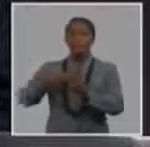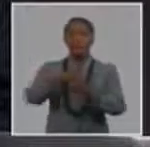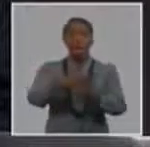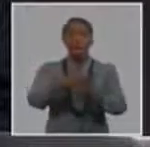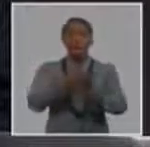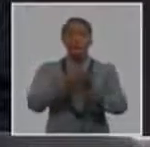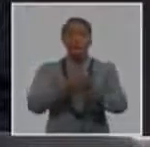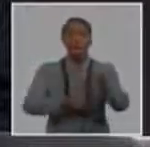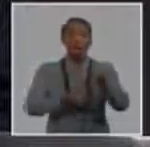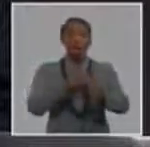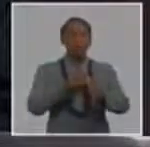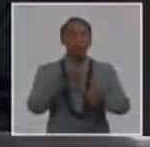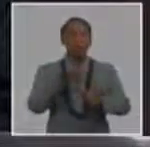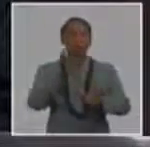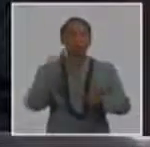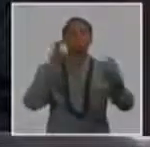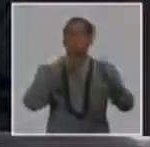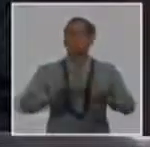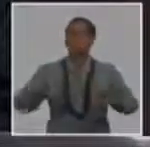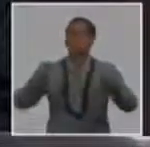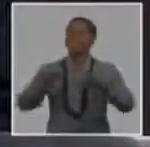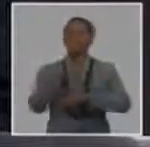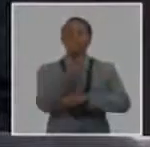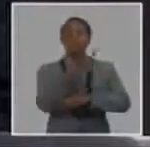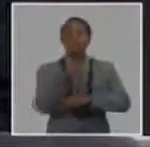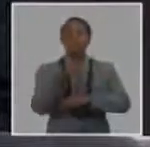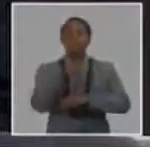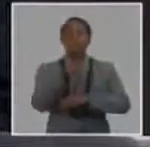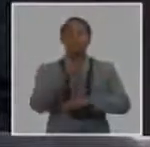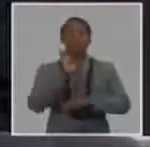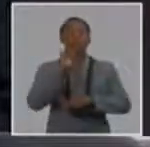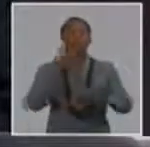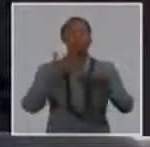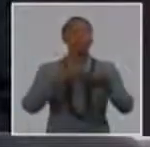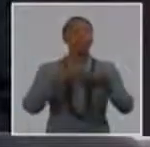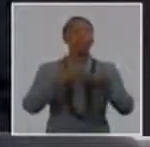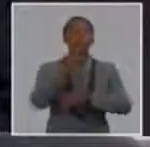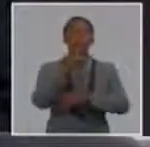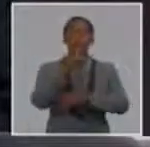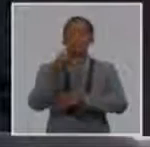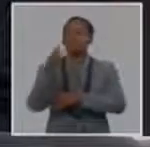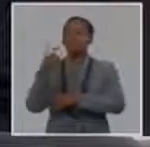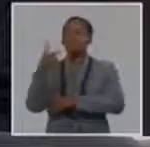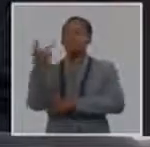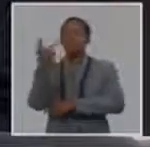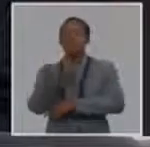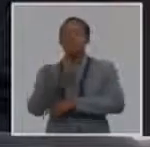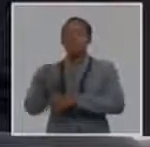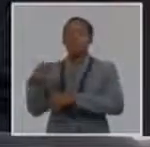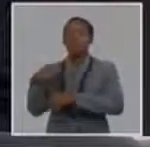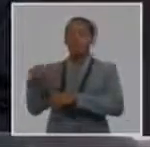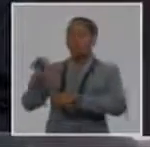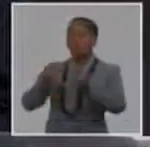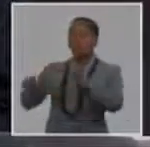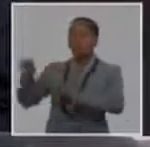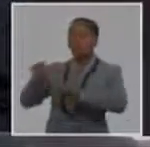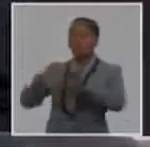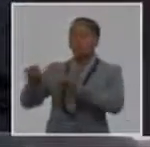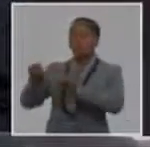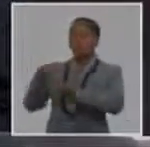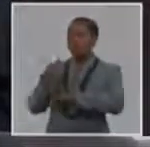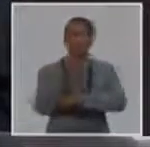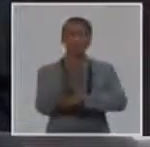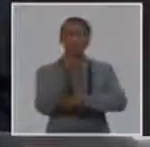esos incluso presentaron, fue un desarrollo acelerado durante el año pasado que evidencia la